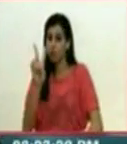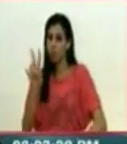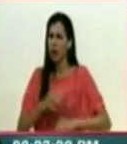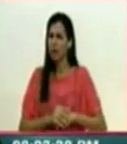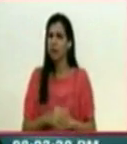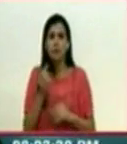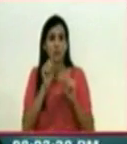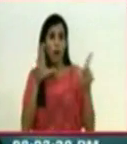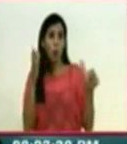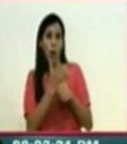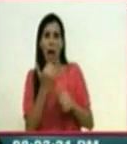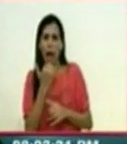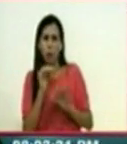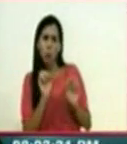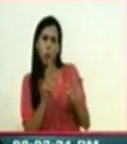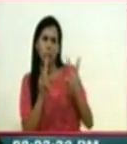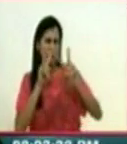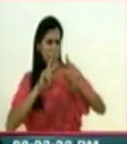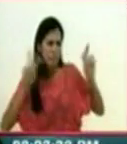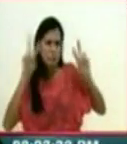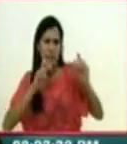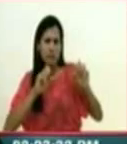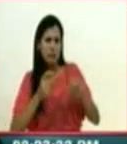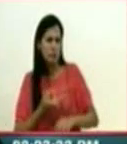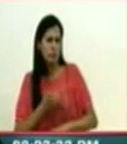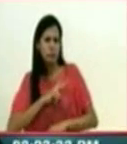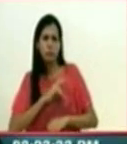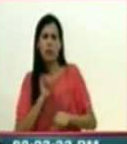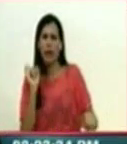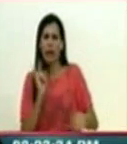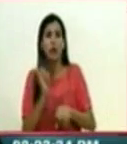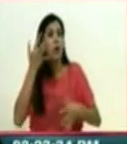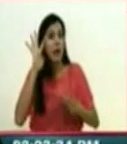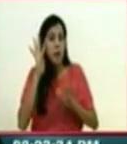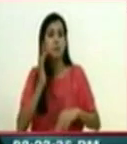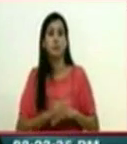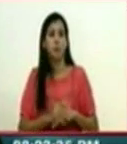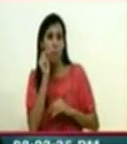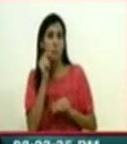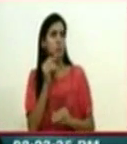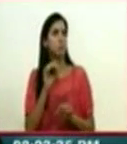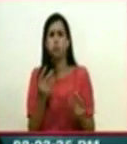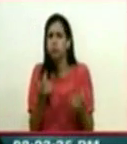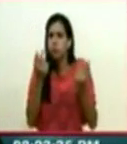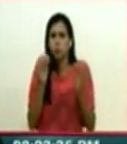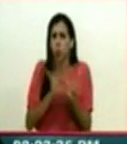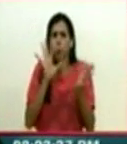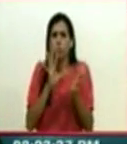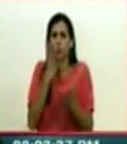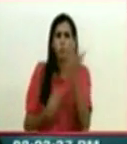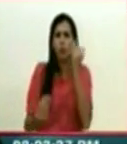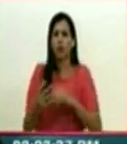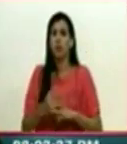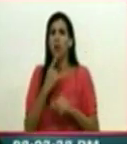qué descubrió allí? ¿Cuánta farsa habrá descubierto allí, no? Lo cierto es que salió de repente huyendo. Él dijo que se iba a quedar